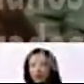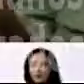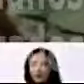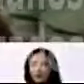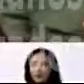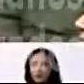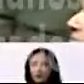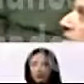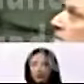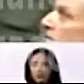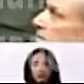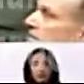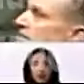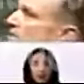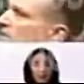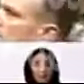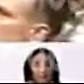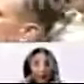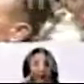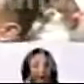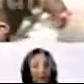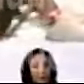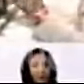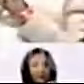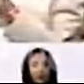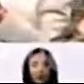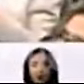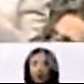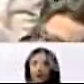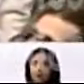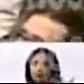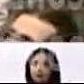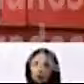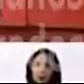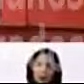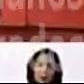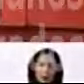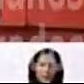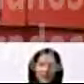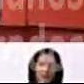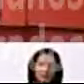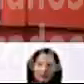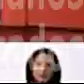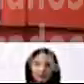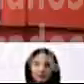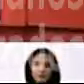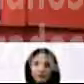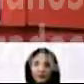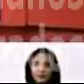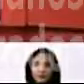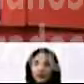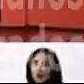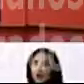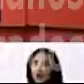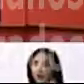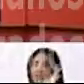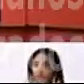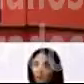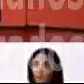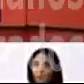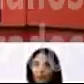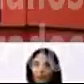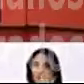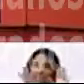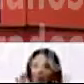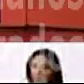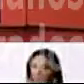Para construir la paz hay que pasar por hechos como ese. Y la manera más clara de erradicar eso es